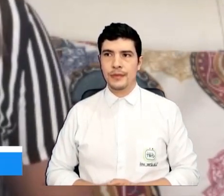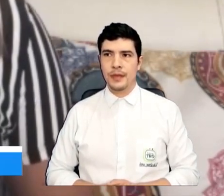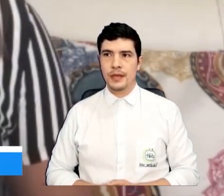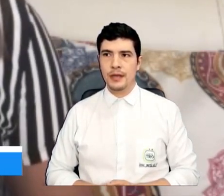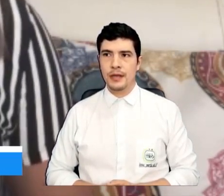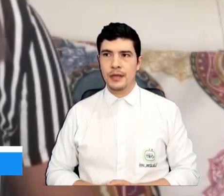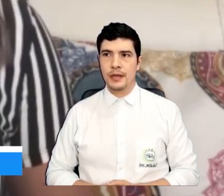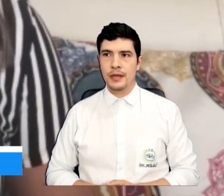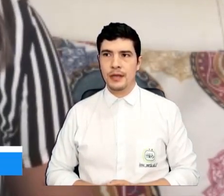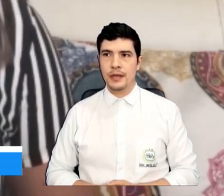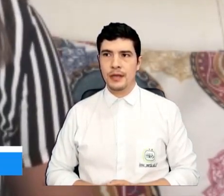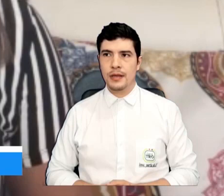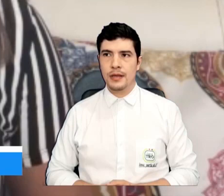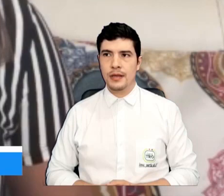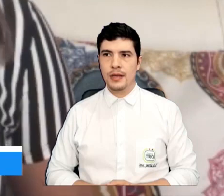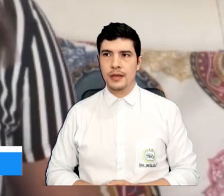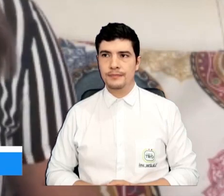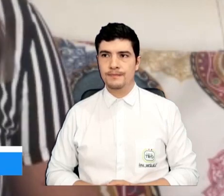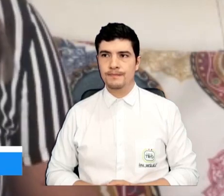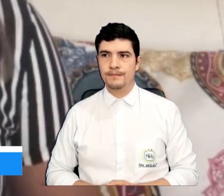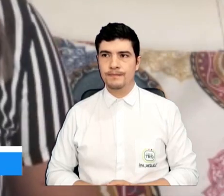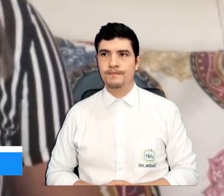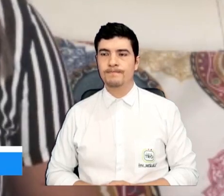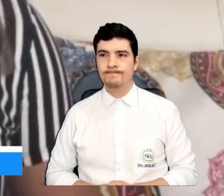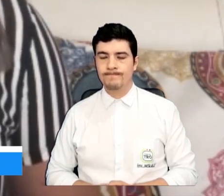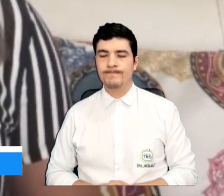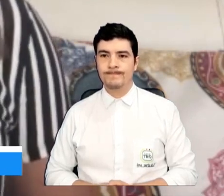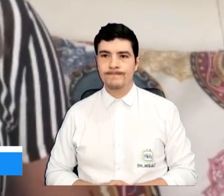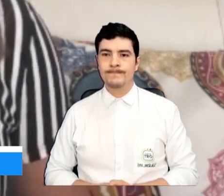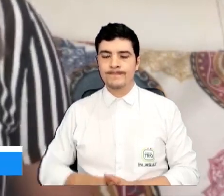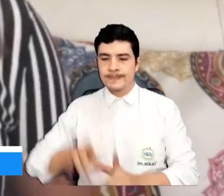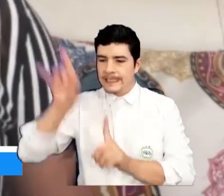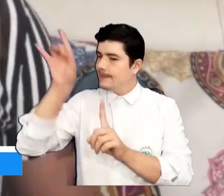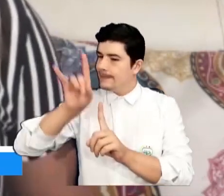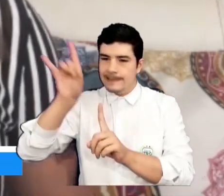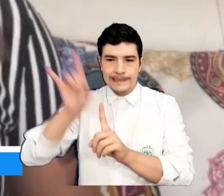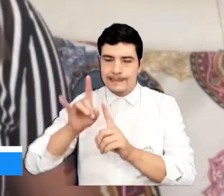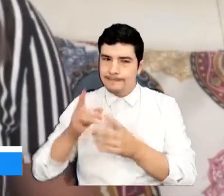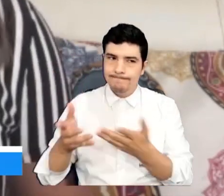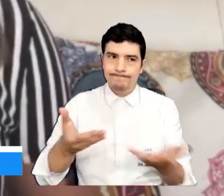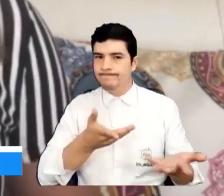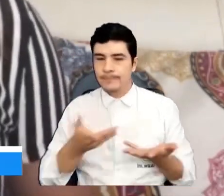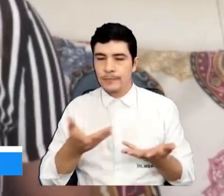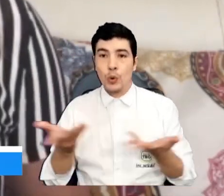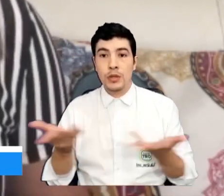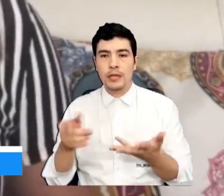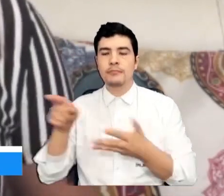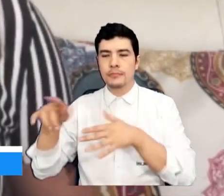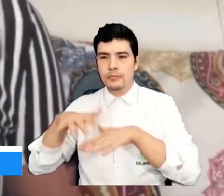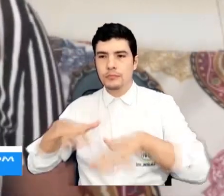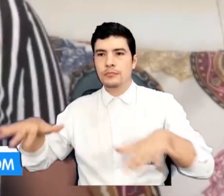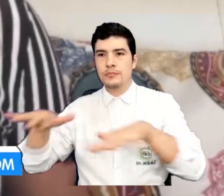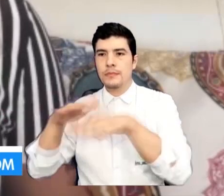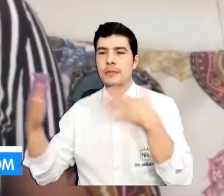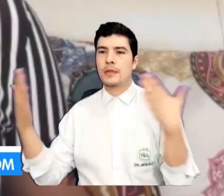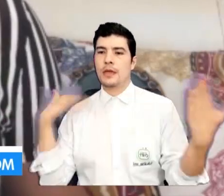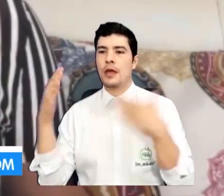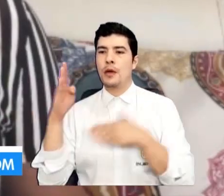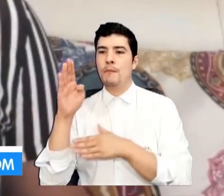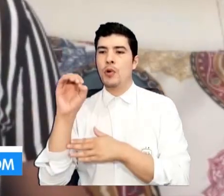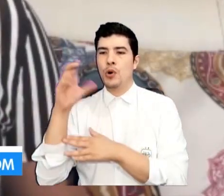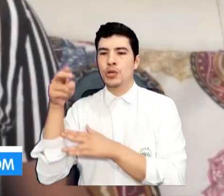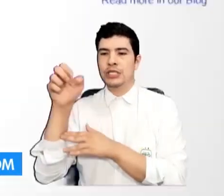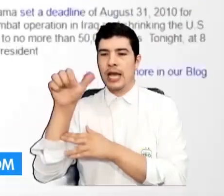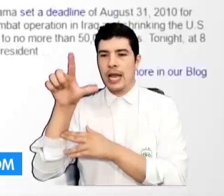padres de familia piden ayuda del gobierno nacional porque los niños no tienen los equipos, conexión a internet ni señal de celular para acceder a las